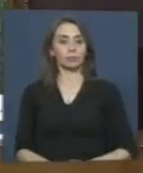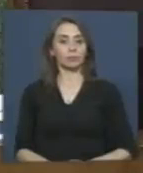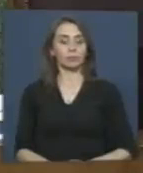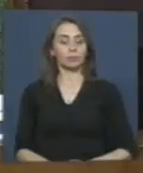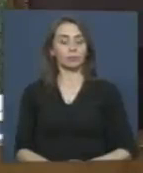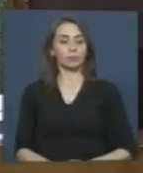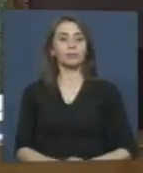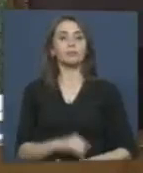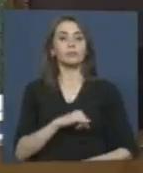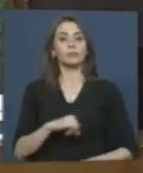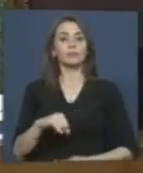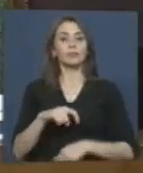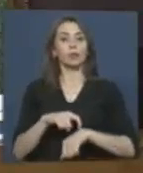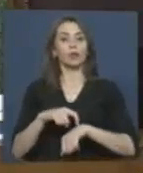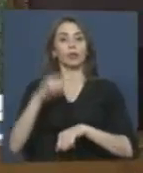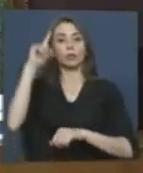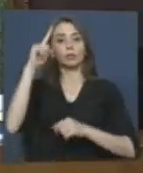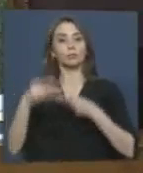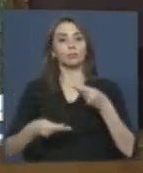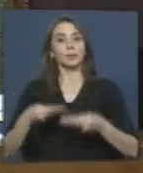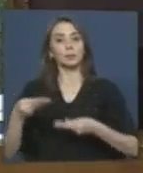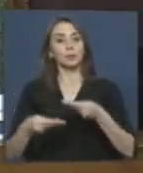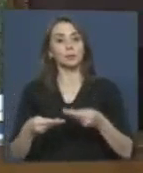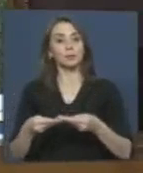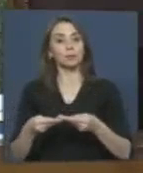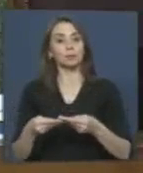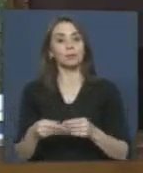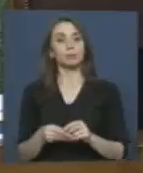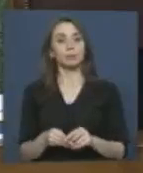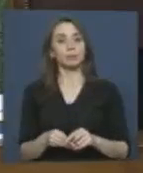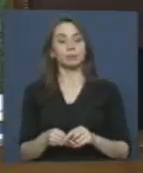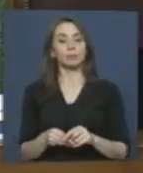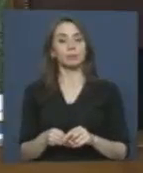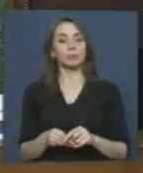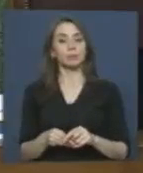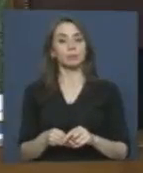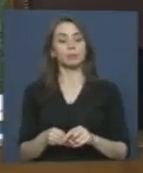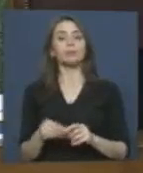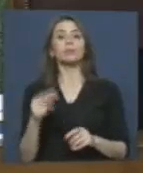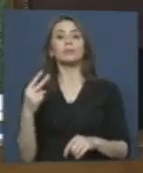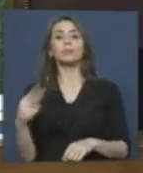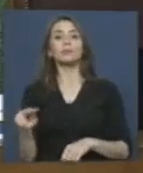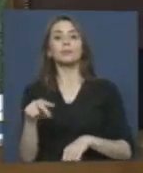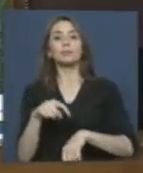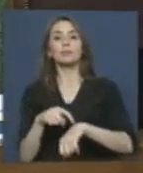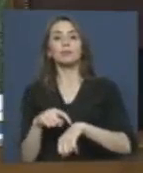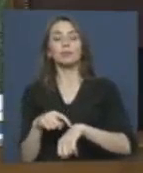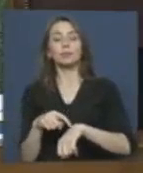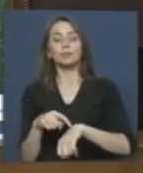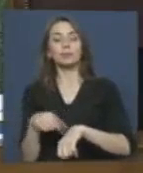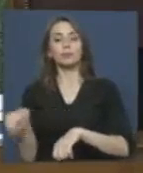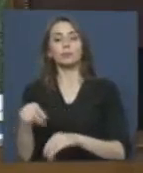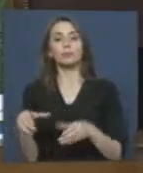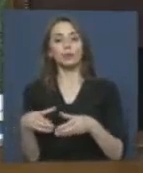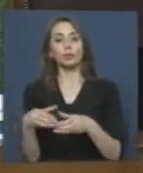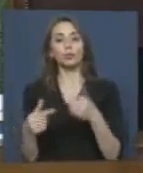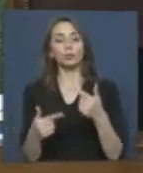continuando con la hora de incidentes pasamos a la hora que le corresponde a la bancada de